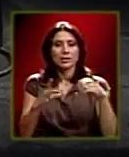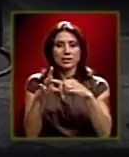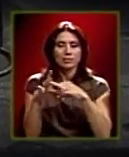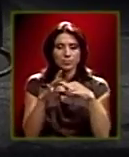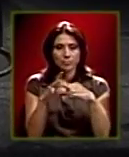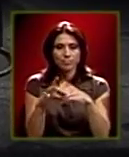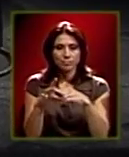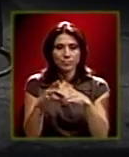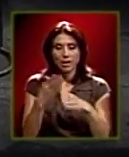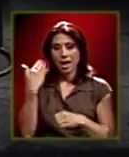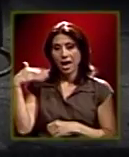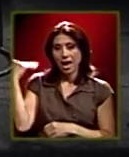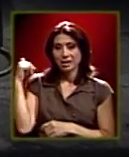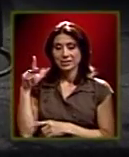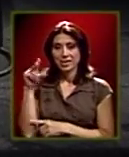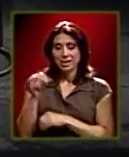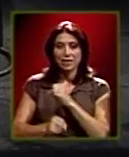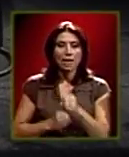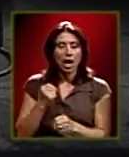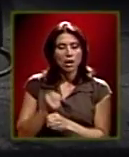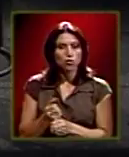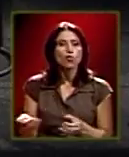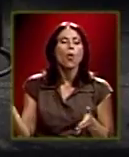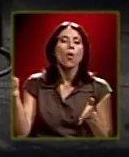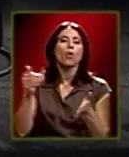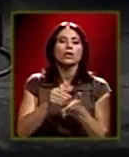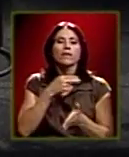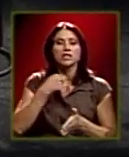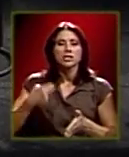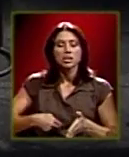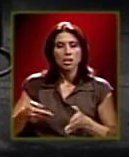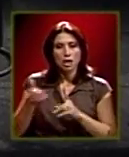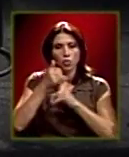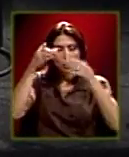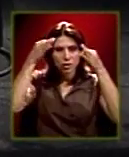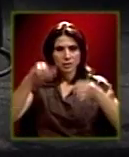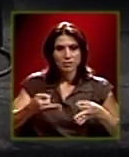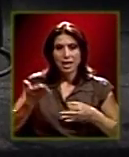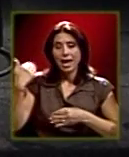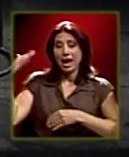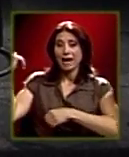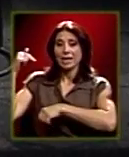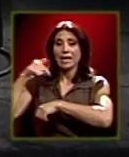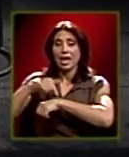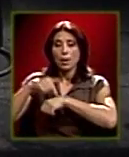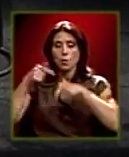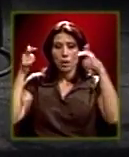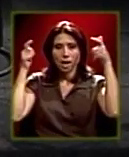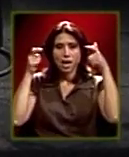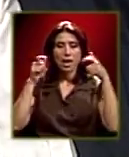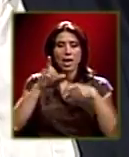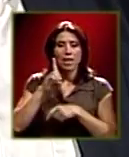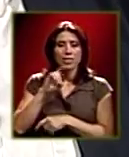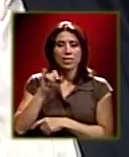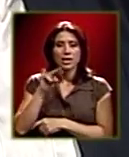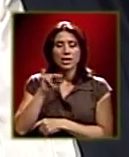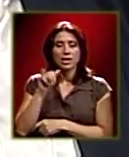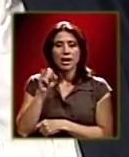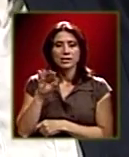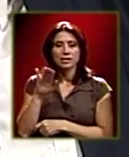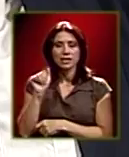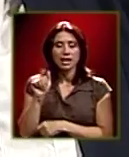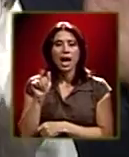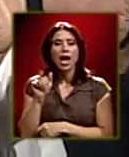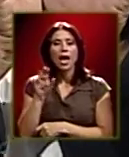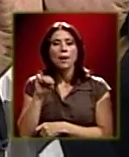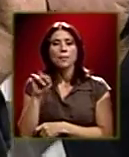Hace 30 años volvieron a tomar una decisión. En aquella época fue la dinastía Ming, ahora fue el Partido Comunista